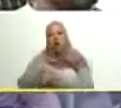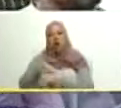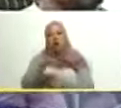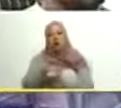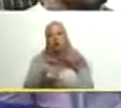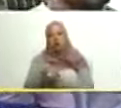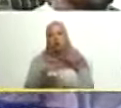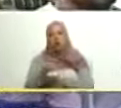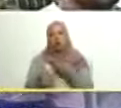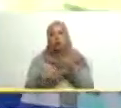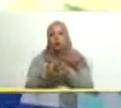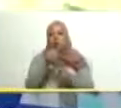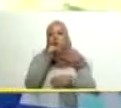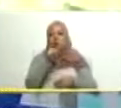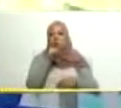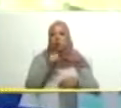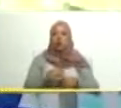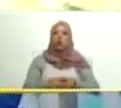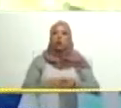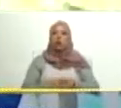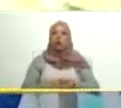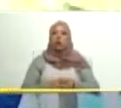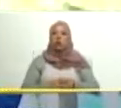Por eso fijamos